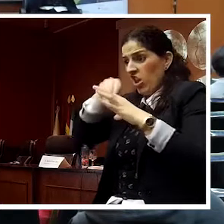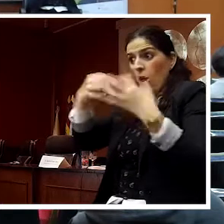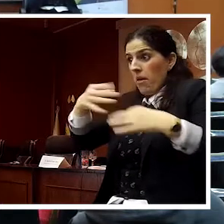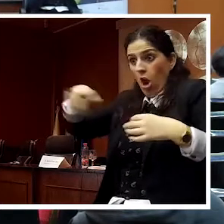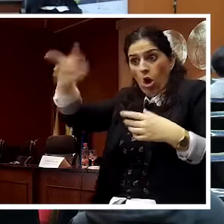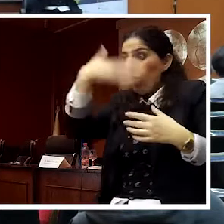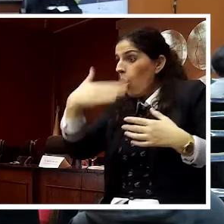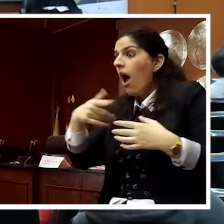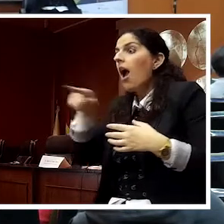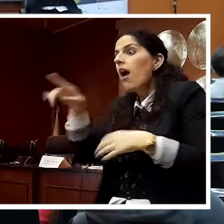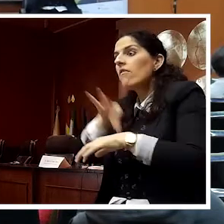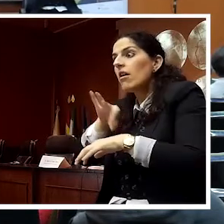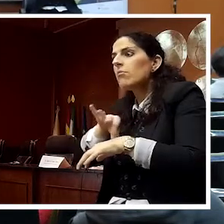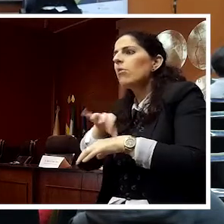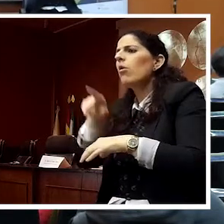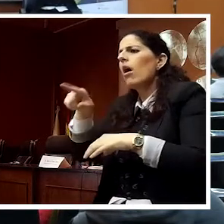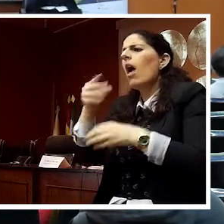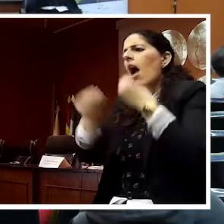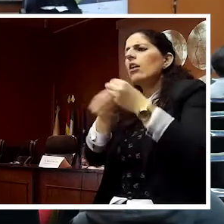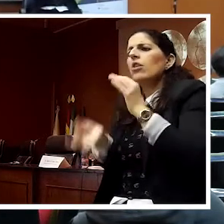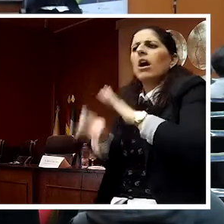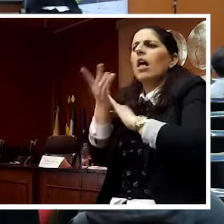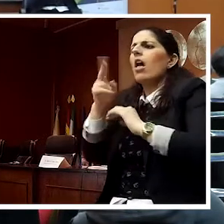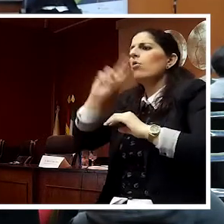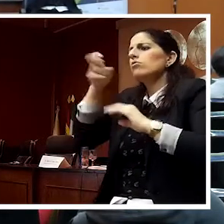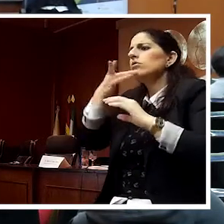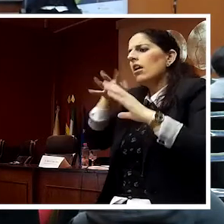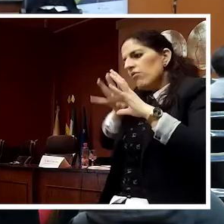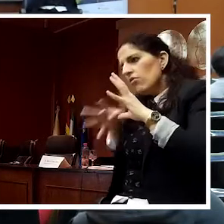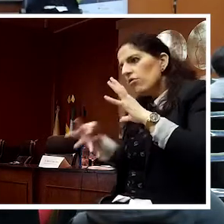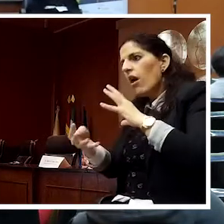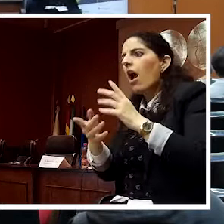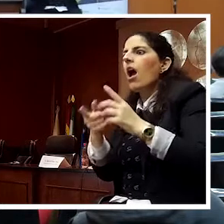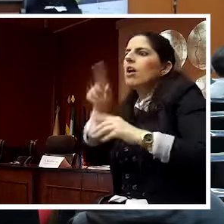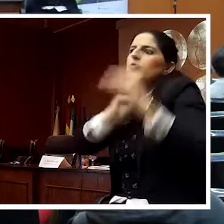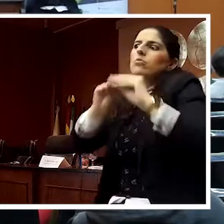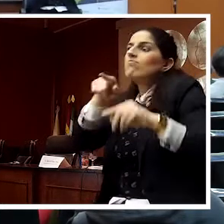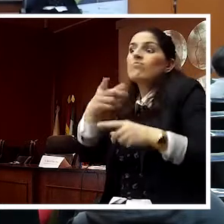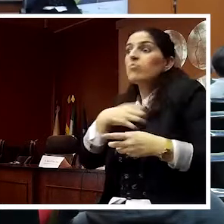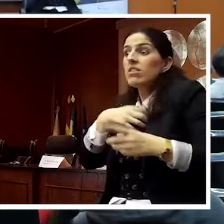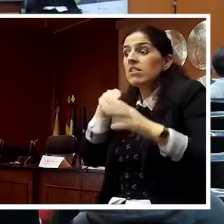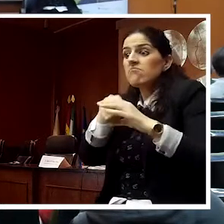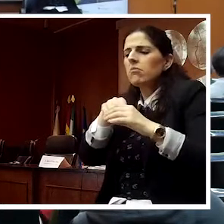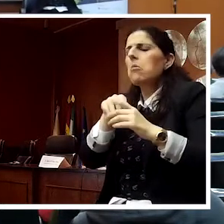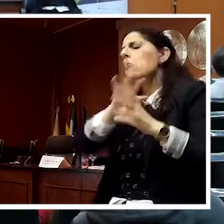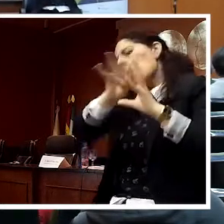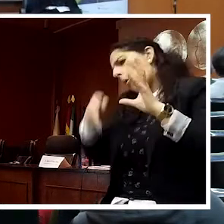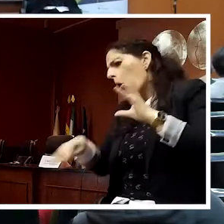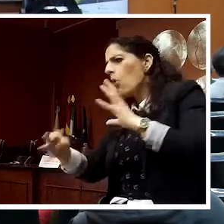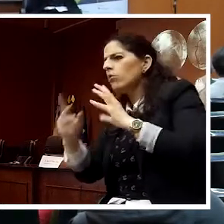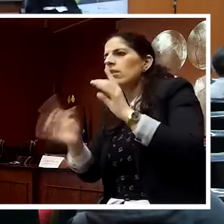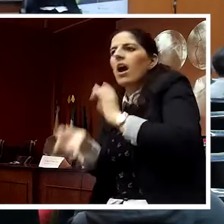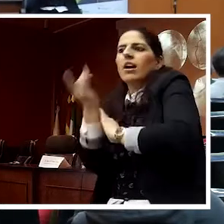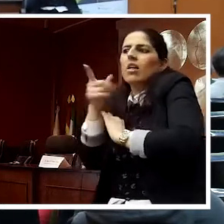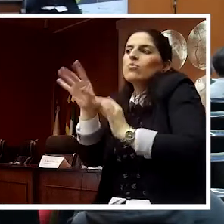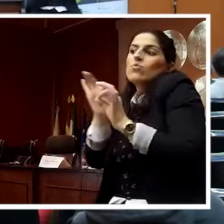podemos ver cómo existe una circulación colateral que rellena prácticamente toda la arteria coronaria izquierda. De manera